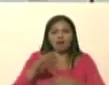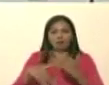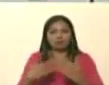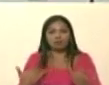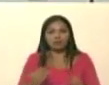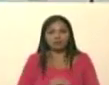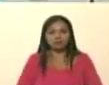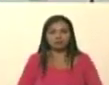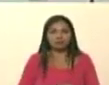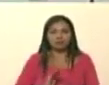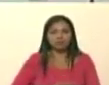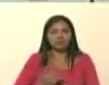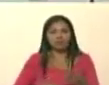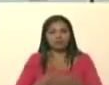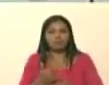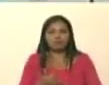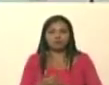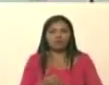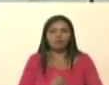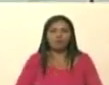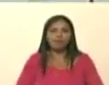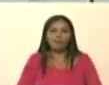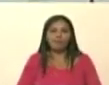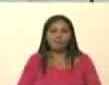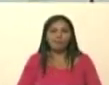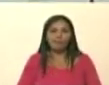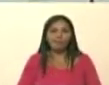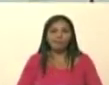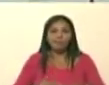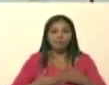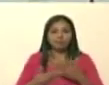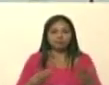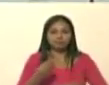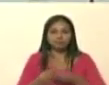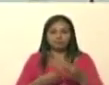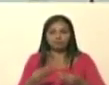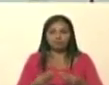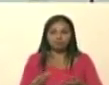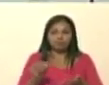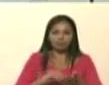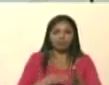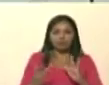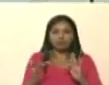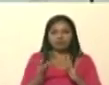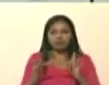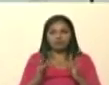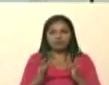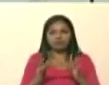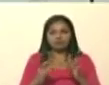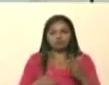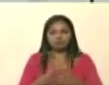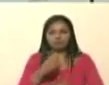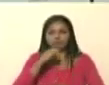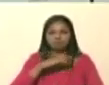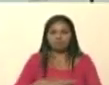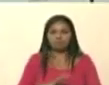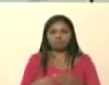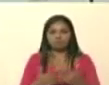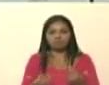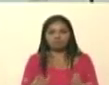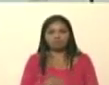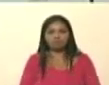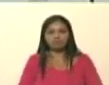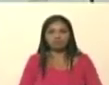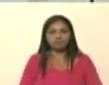porque además de un entretenimiento me permitió reconectarme rodolfo con la historia otra vez estoy leyendo las